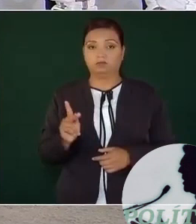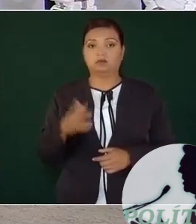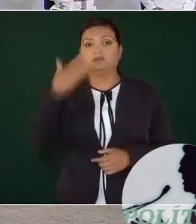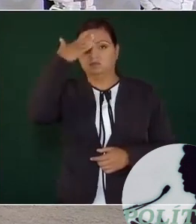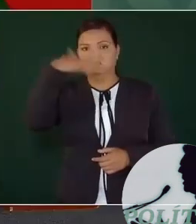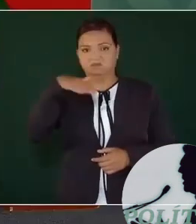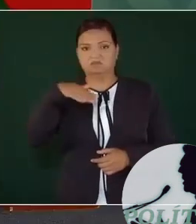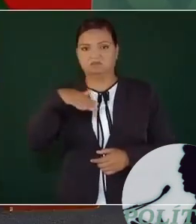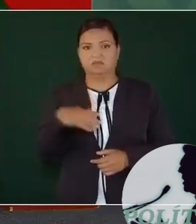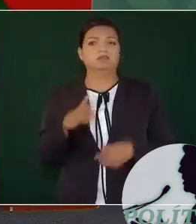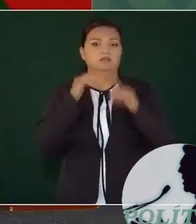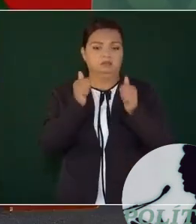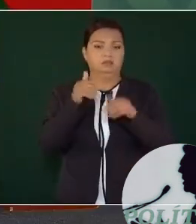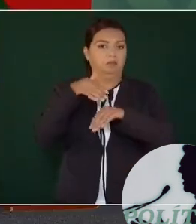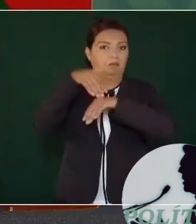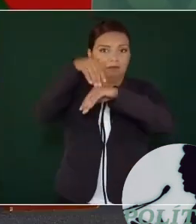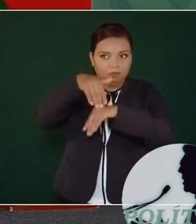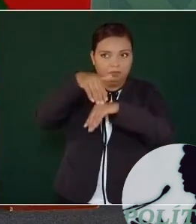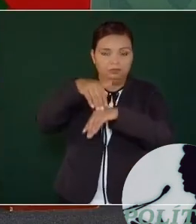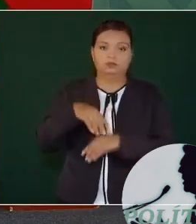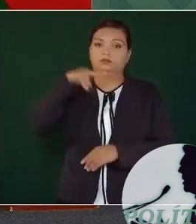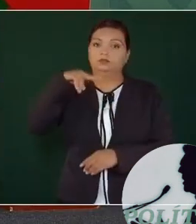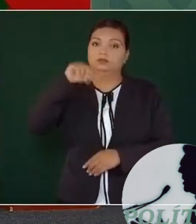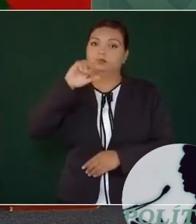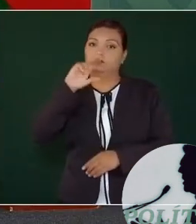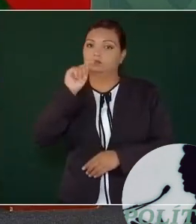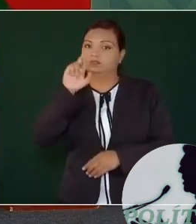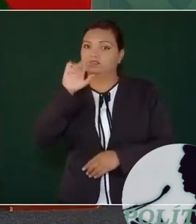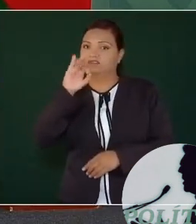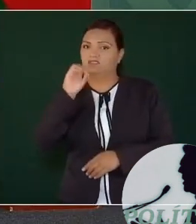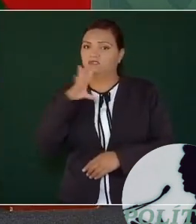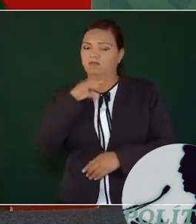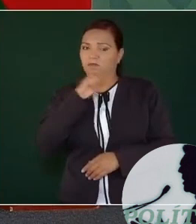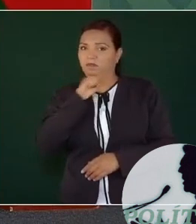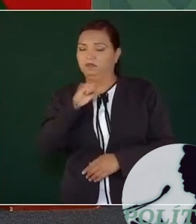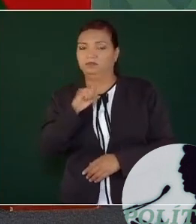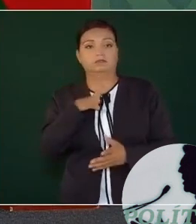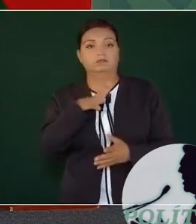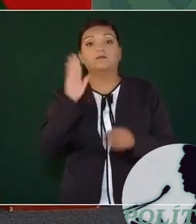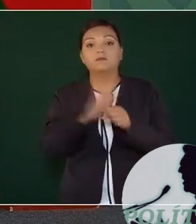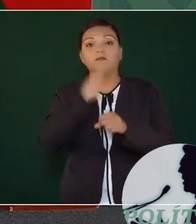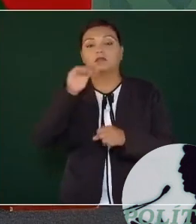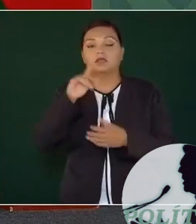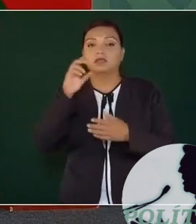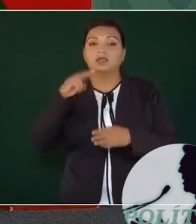estaba al servicio del narcotráfico, era un narcoestado.